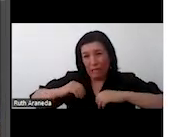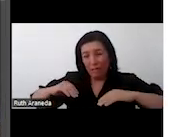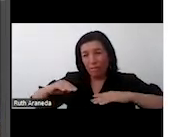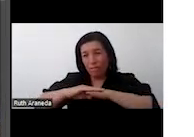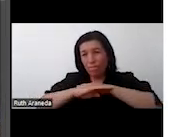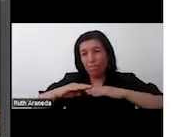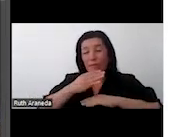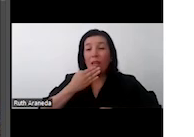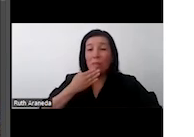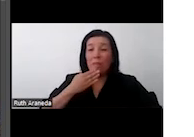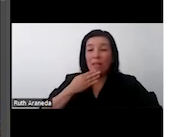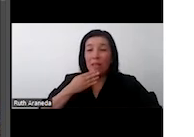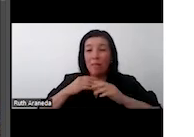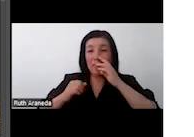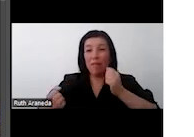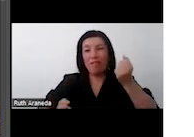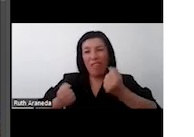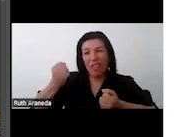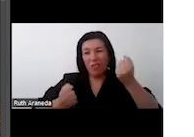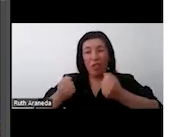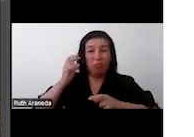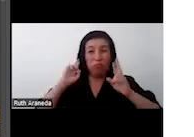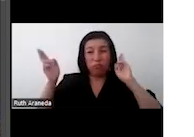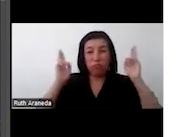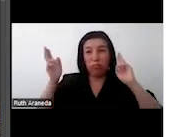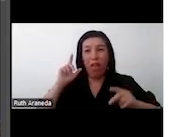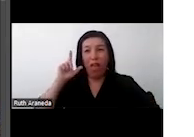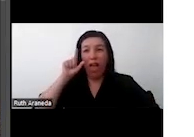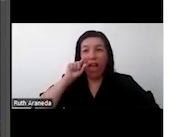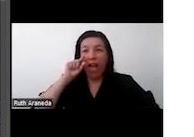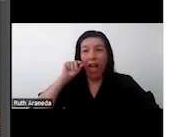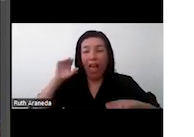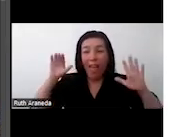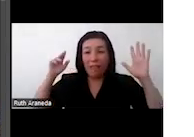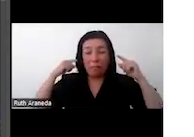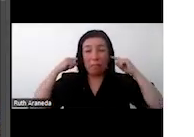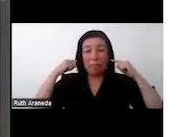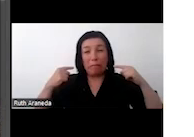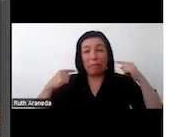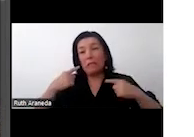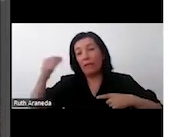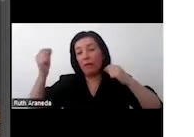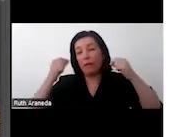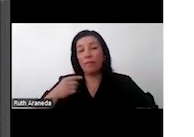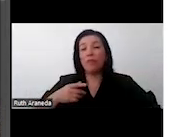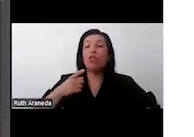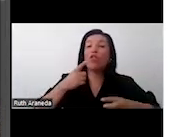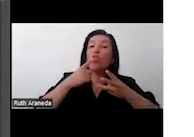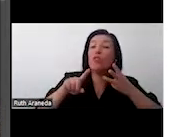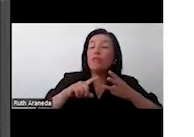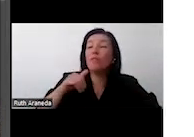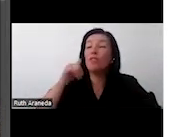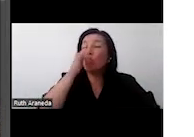sonidos de los pasos de los vehículos. Y también, como les comentaba recién, el tema de los vertederos, ya sea